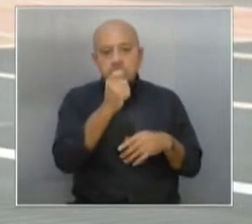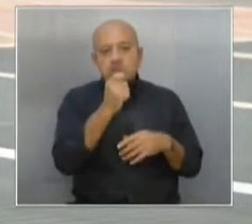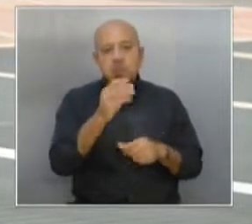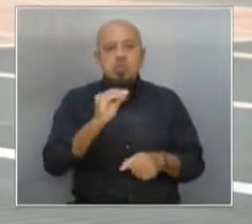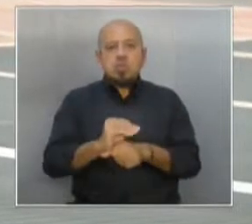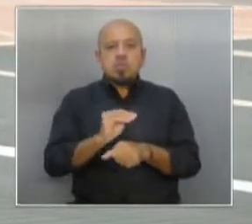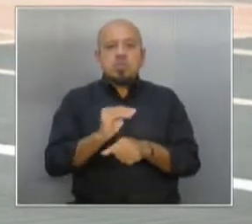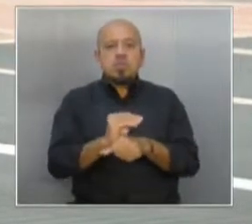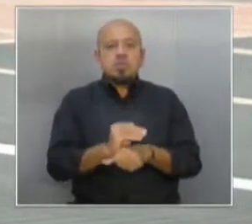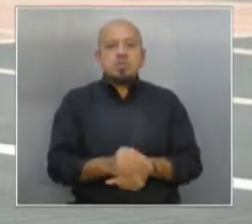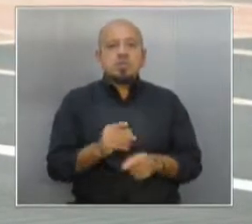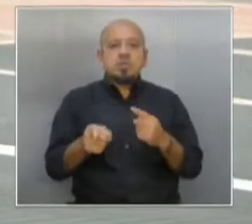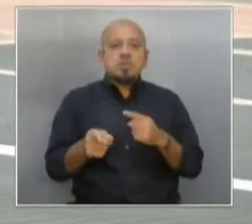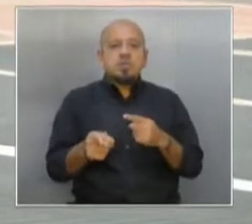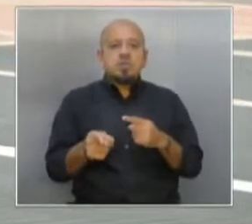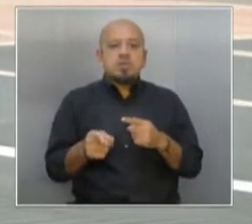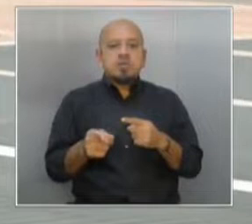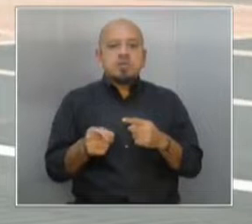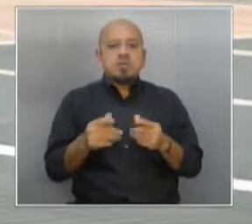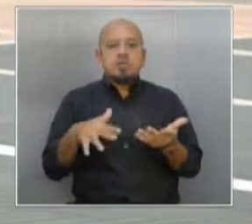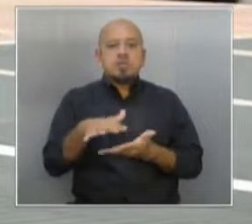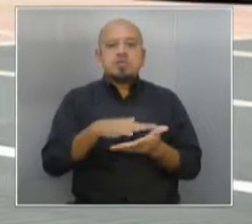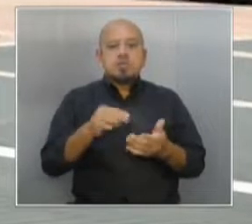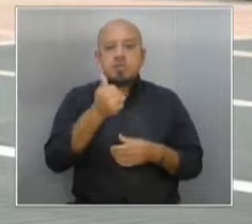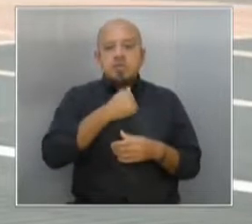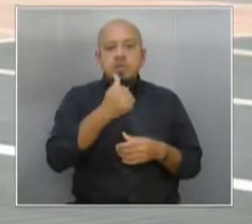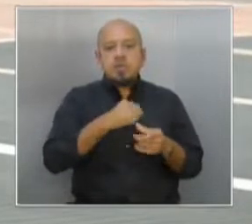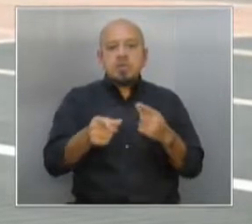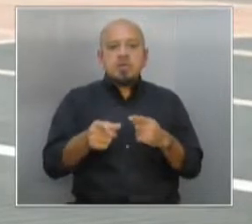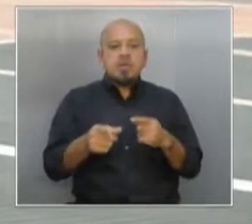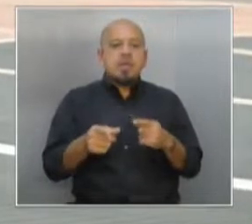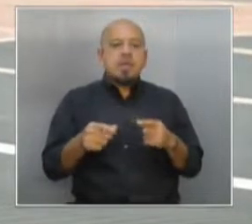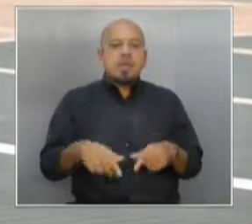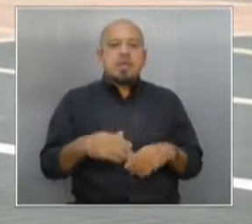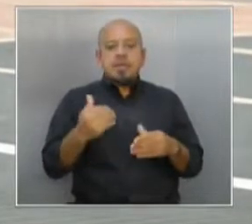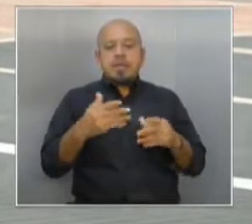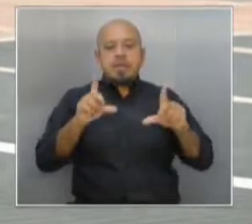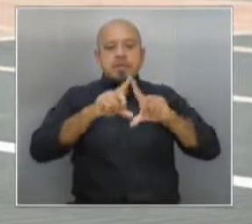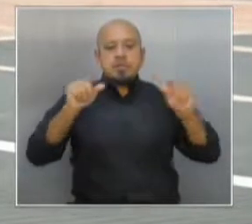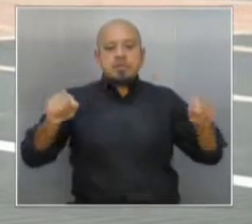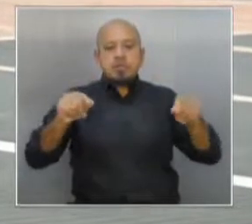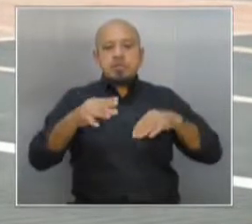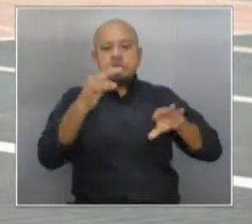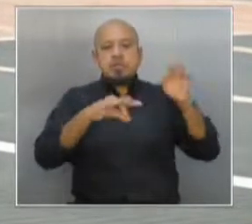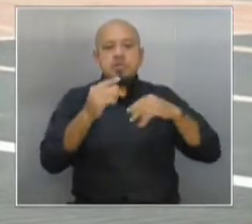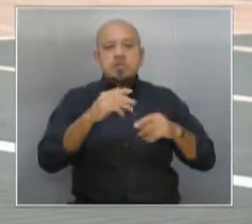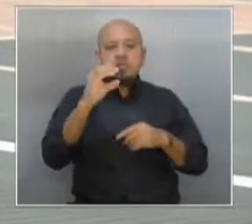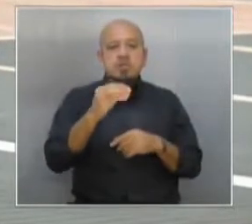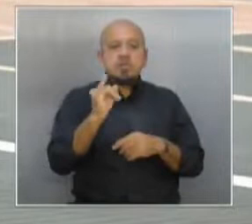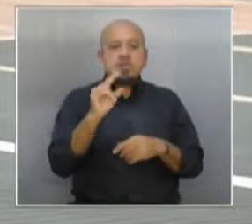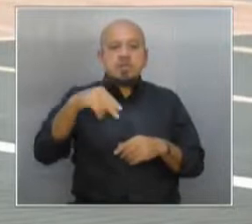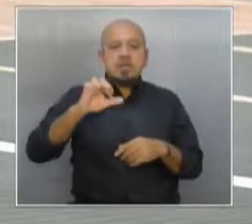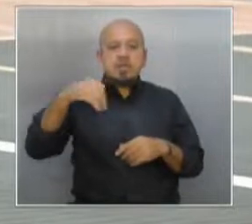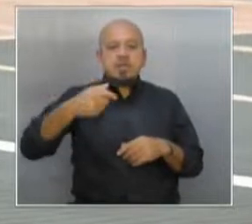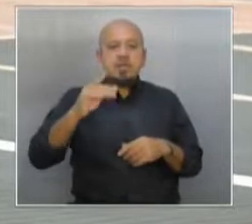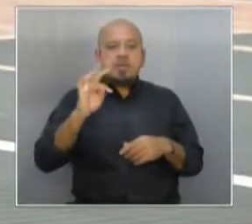muy fuerte. Nos encontramos en la zona de la Ciudad Vieja, atrás del Solís, atrás o enfrente a la nueva sede de Cinemateca, para hablar un poco